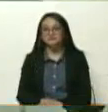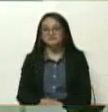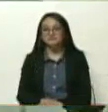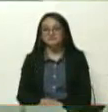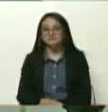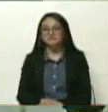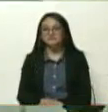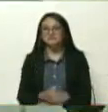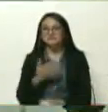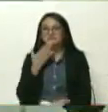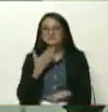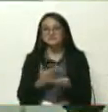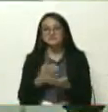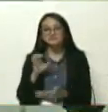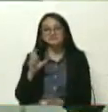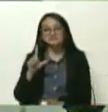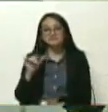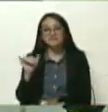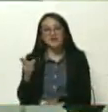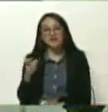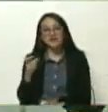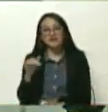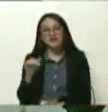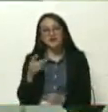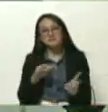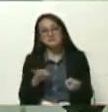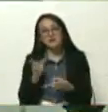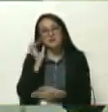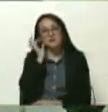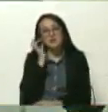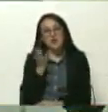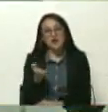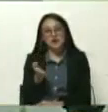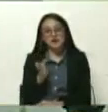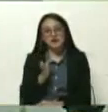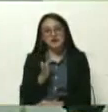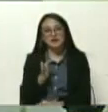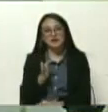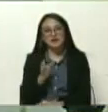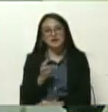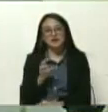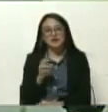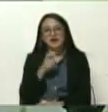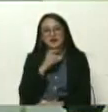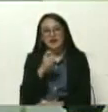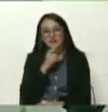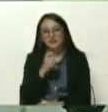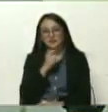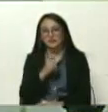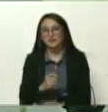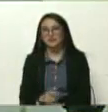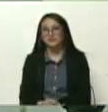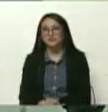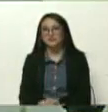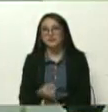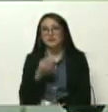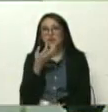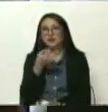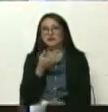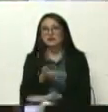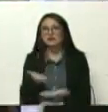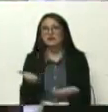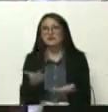Bien, agradecemos a Eligio Rojas. Invitamos a Gabriela González, de la W Radio. Buenas tardes,